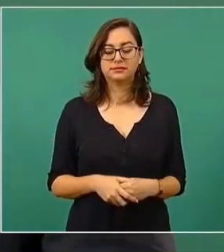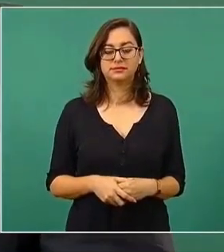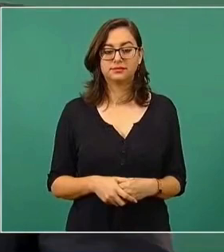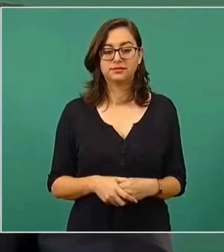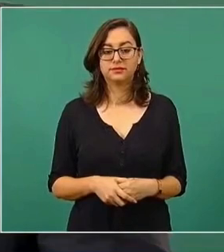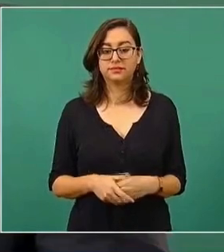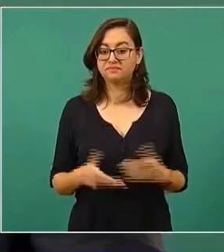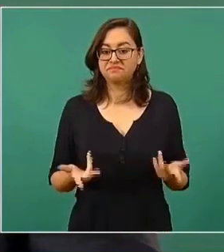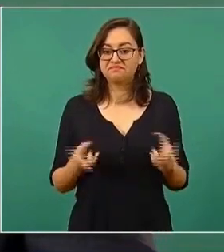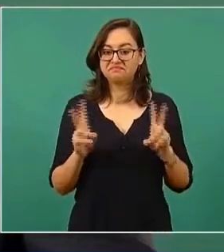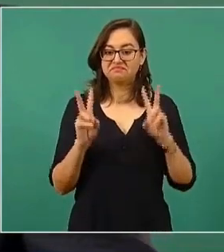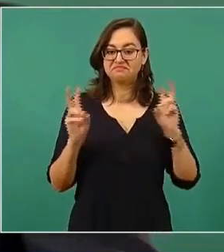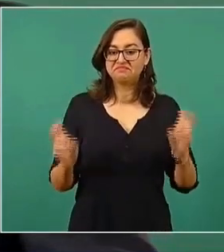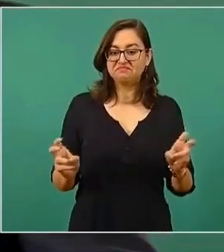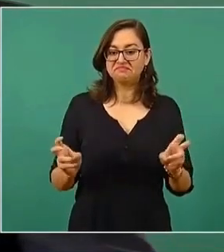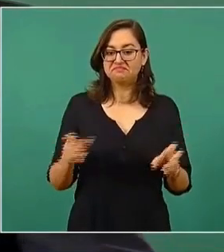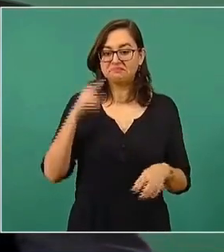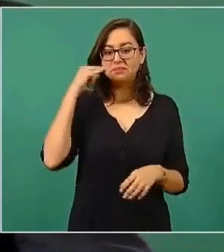No era tema.